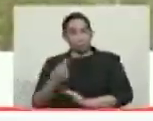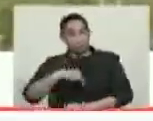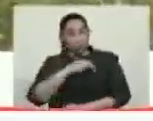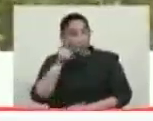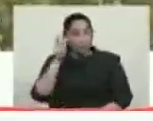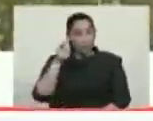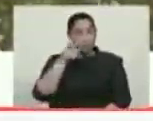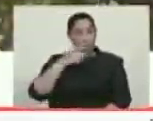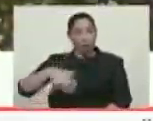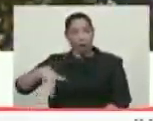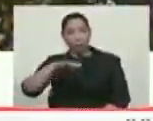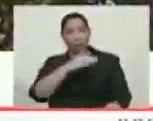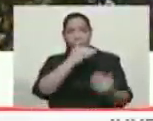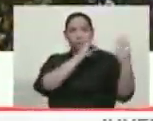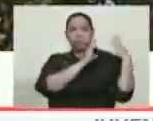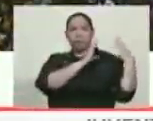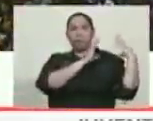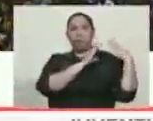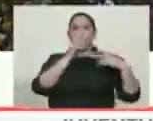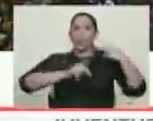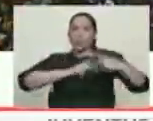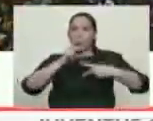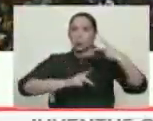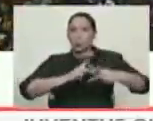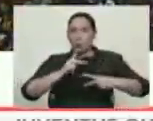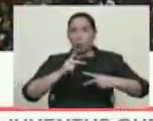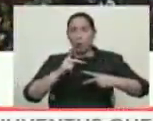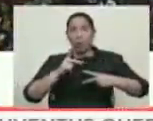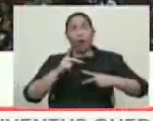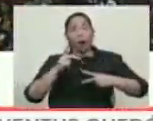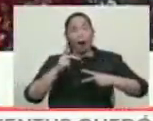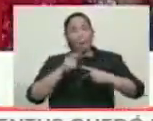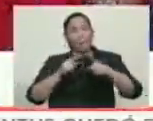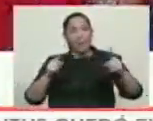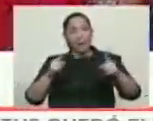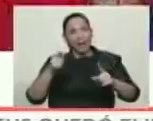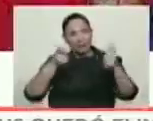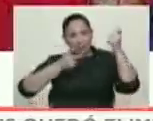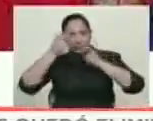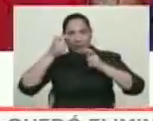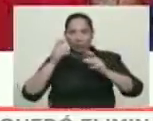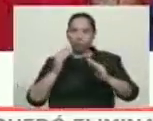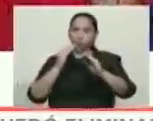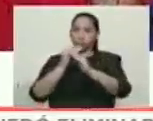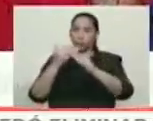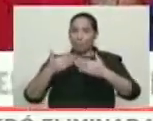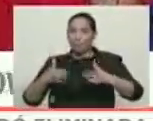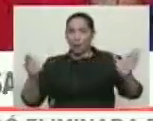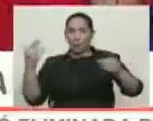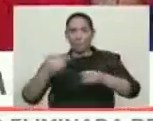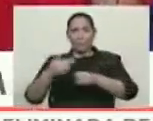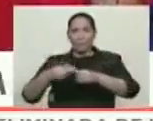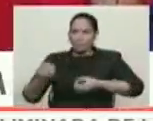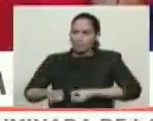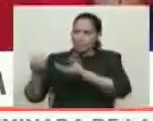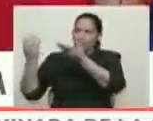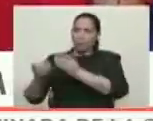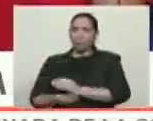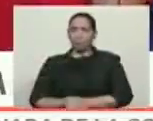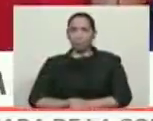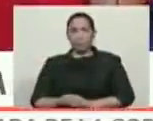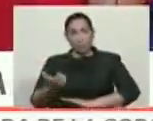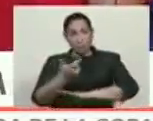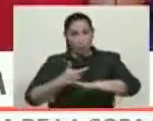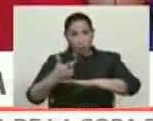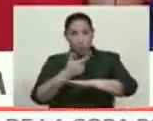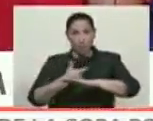cargas de la producción. Fue con Hugo Chávez que se detuvo la apertura petrolera entreguista, que el